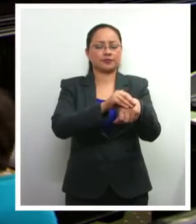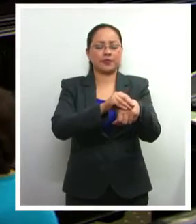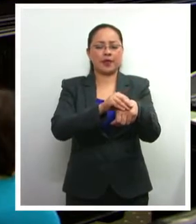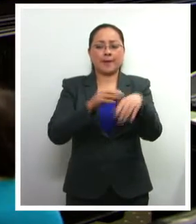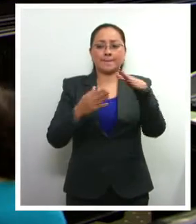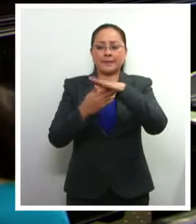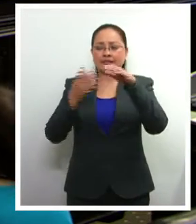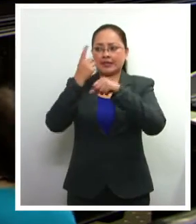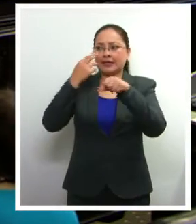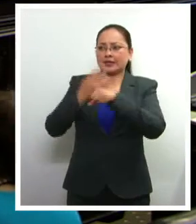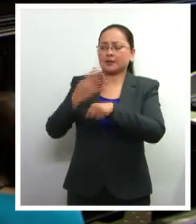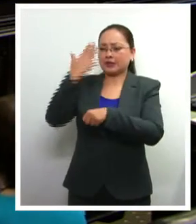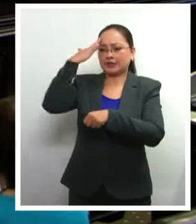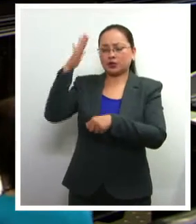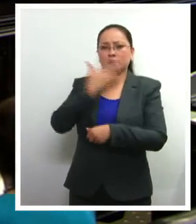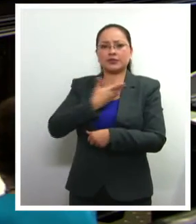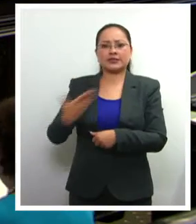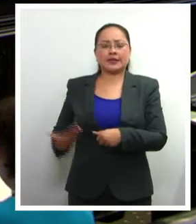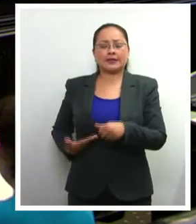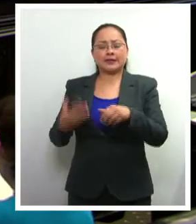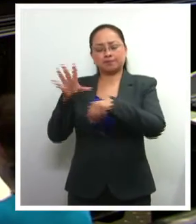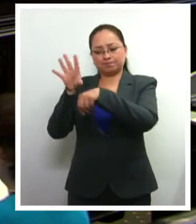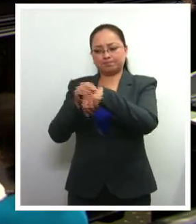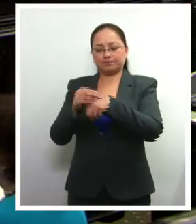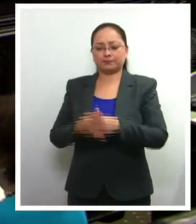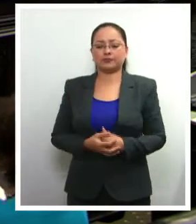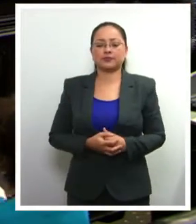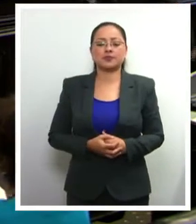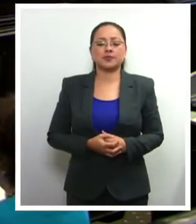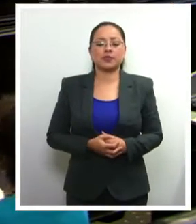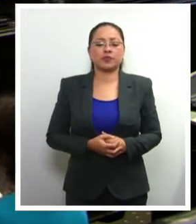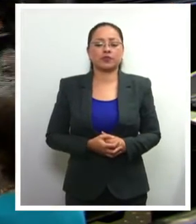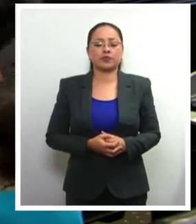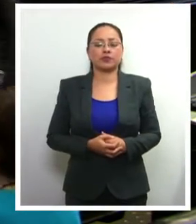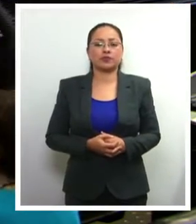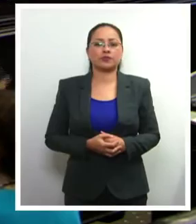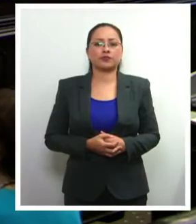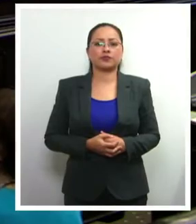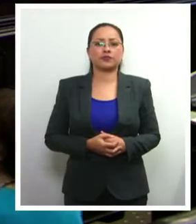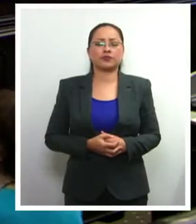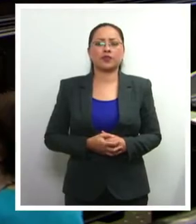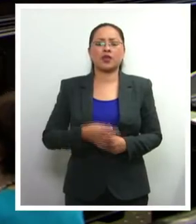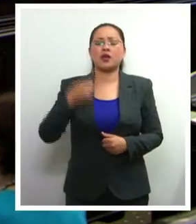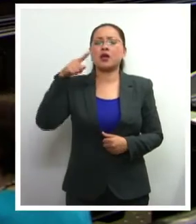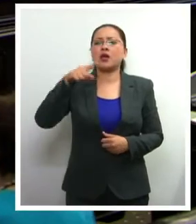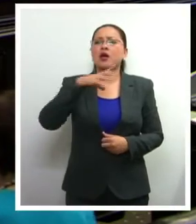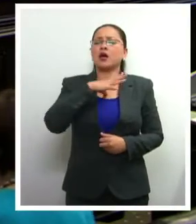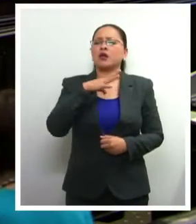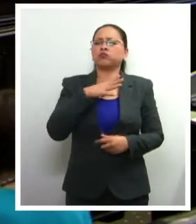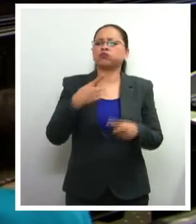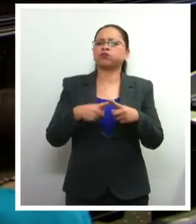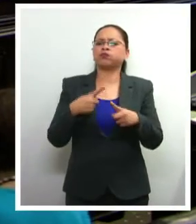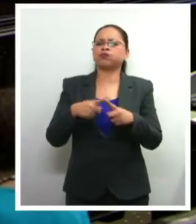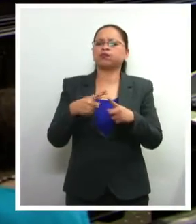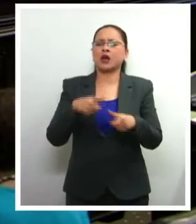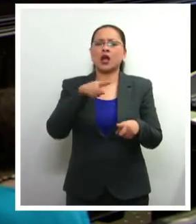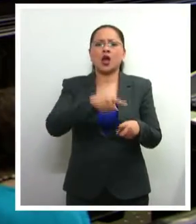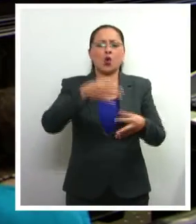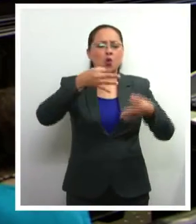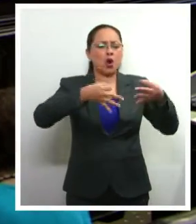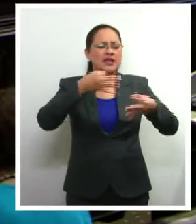señor presidente. ¿Para quiénes escriben los jueces sus